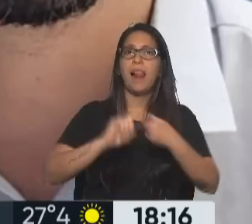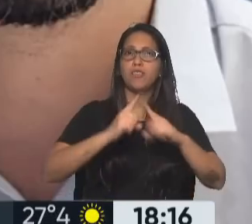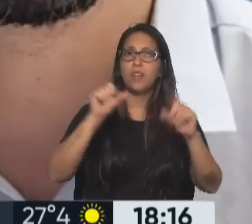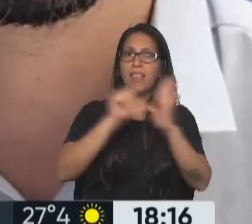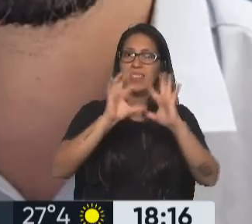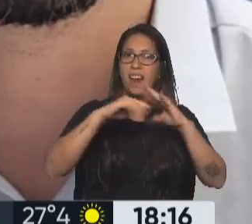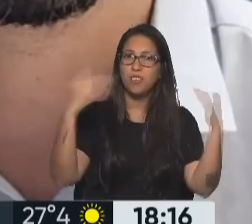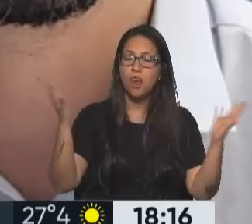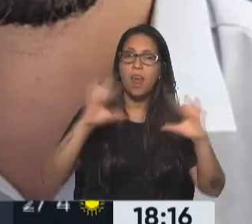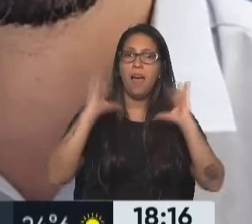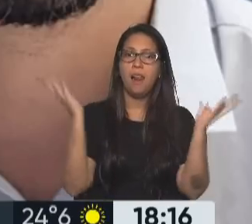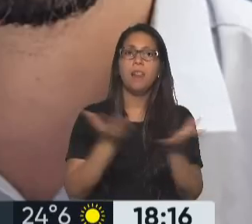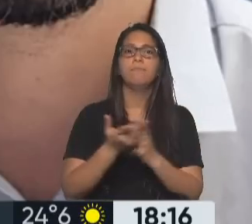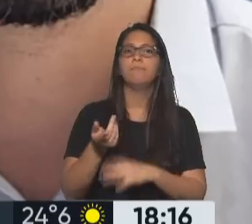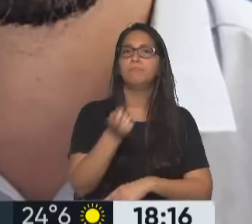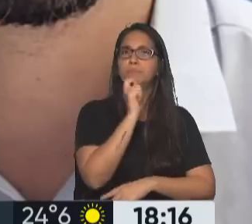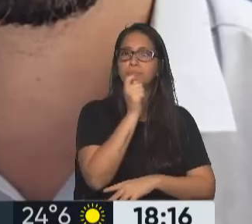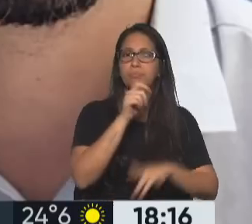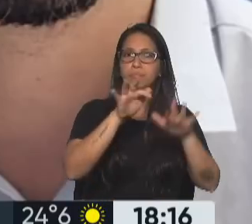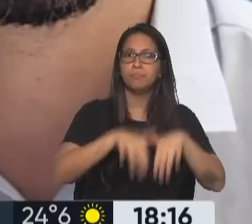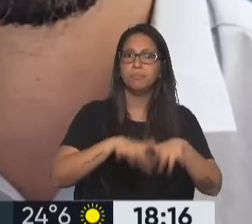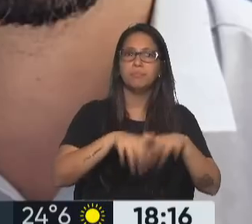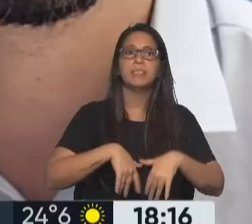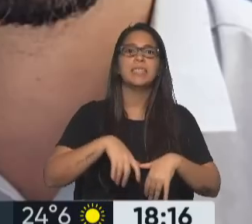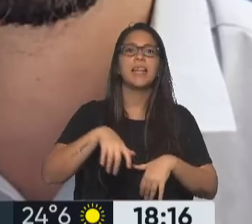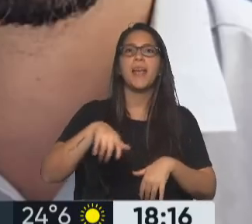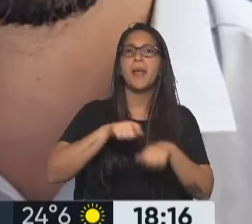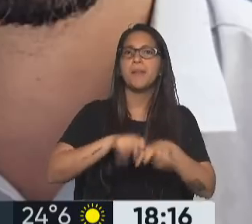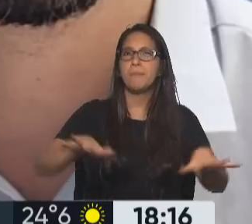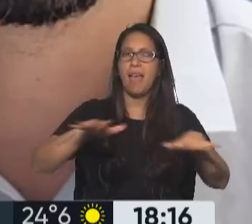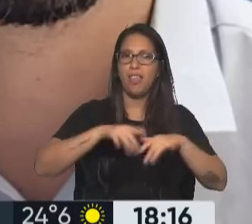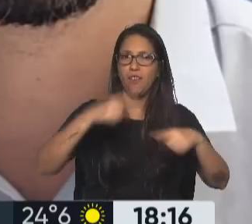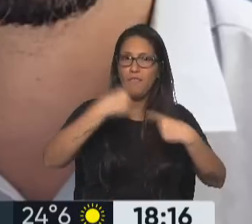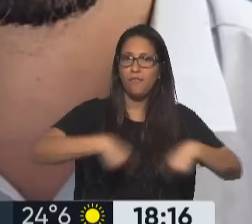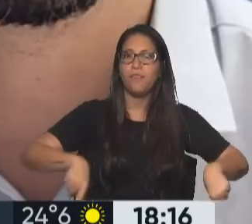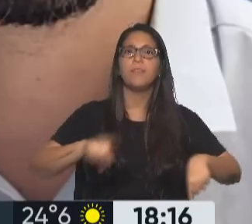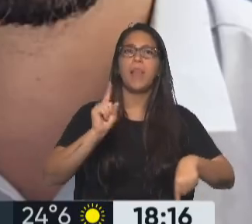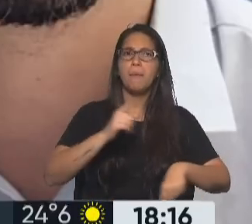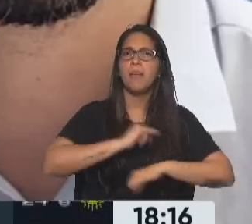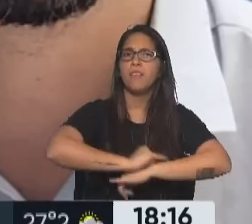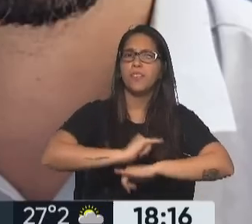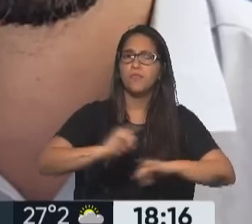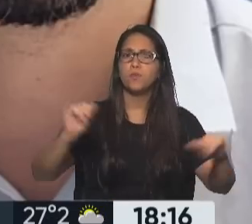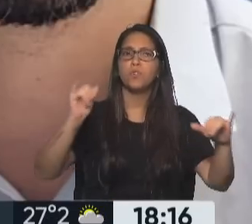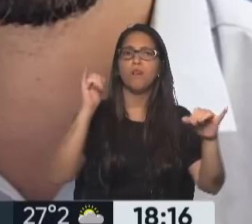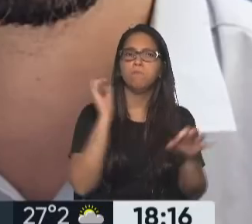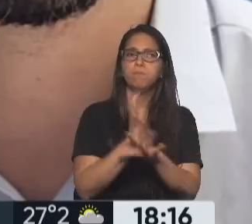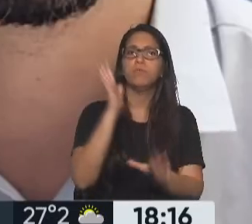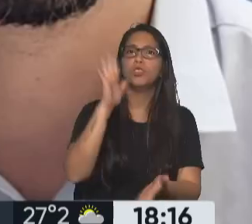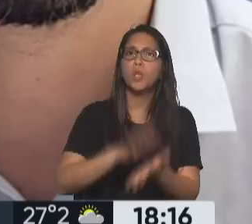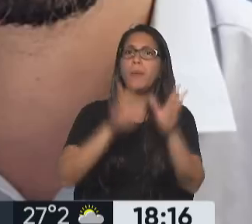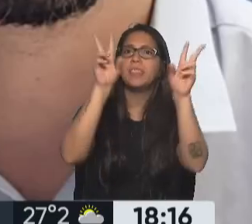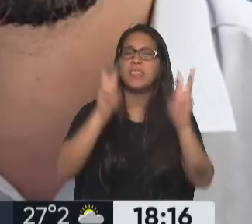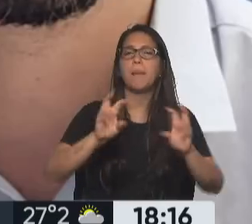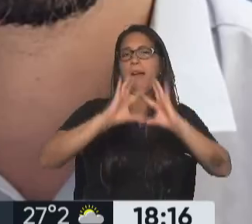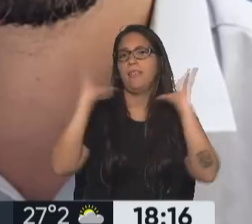es columnista de la temática en Cenital y otros medios y ha publicado en diversos medios de difusión y especializado sobre